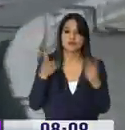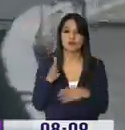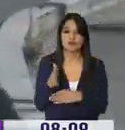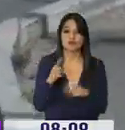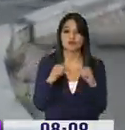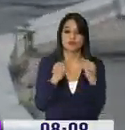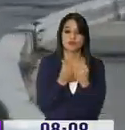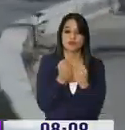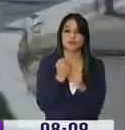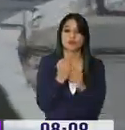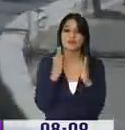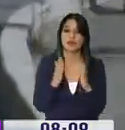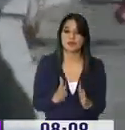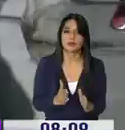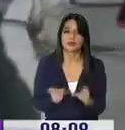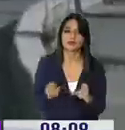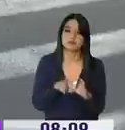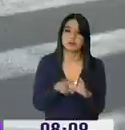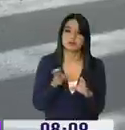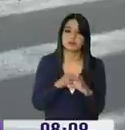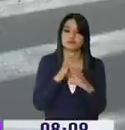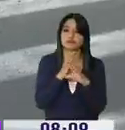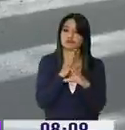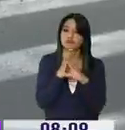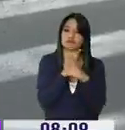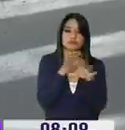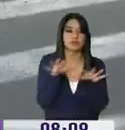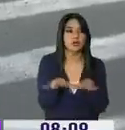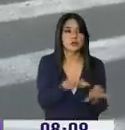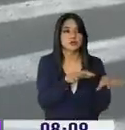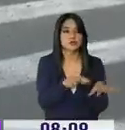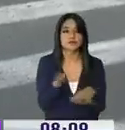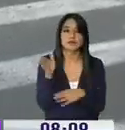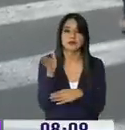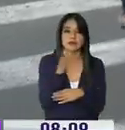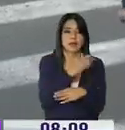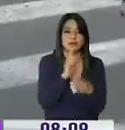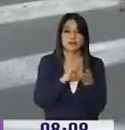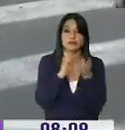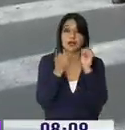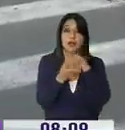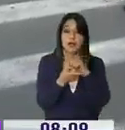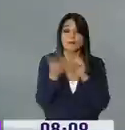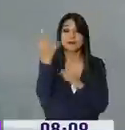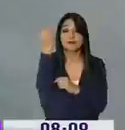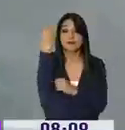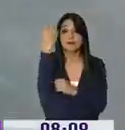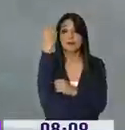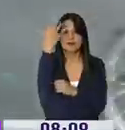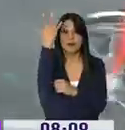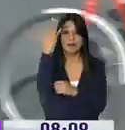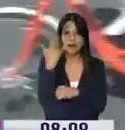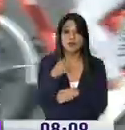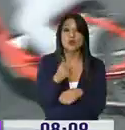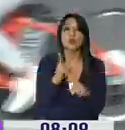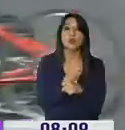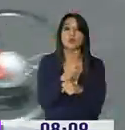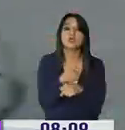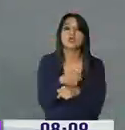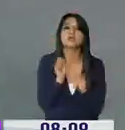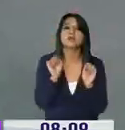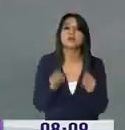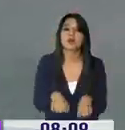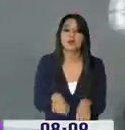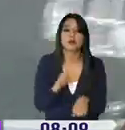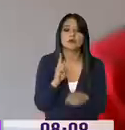de trabajadores que deberán incorporarse a sus actividades en campo cuando cambie el semáforo amarillo, utilice este medio de transporte y no